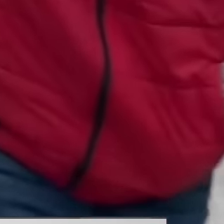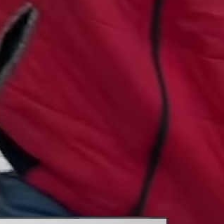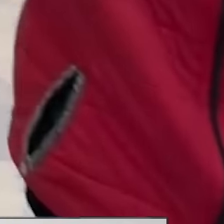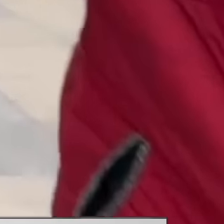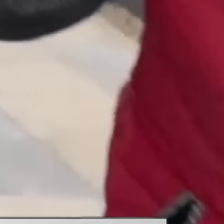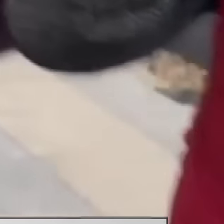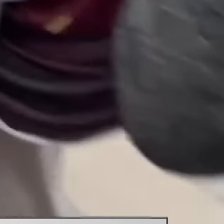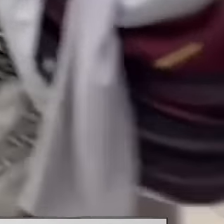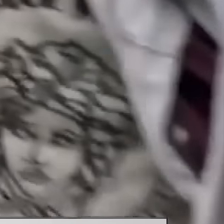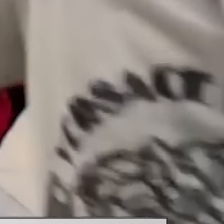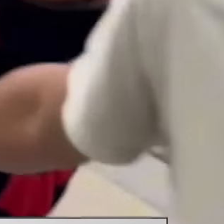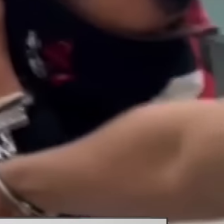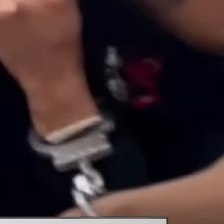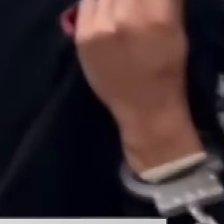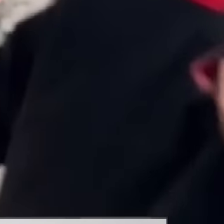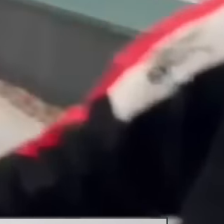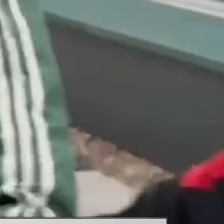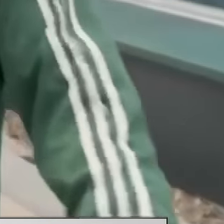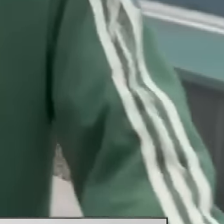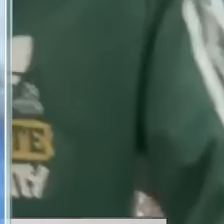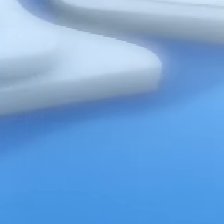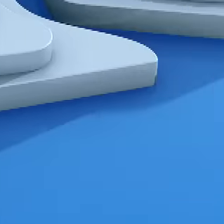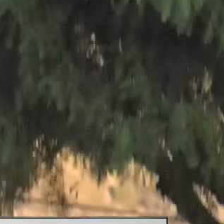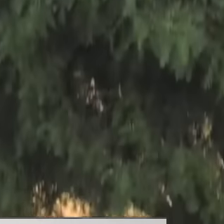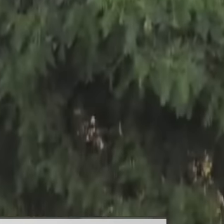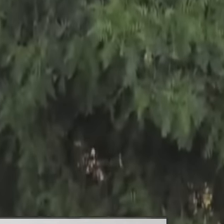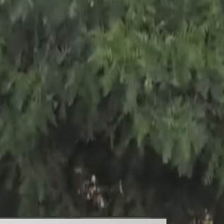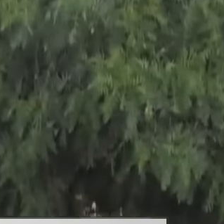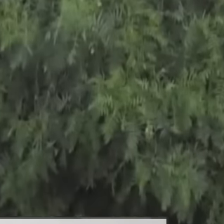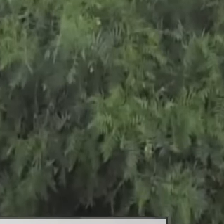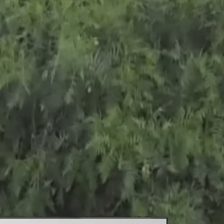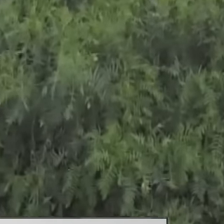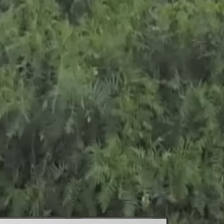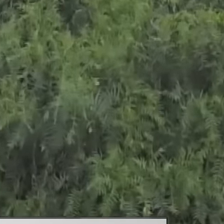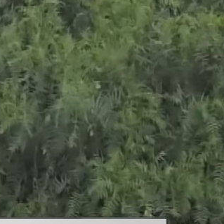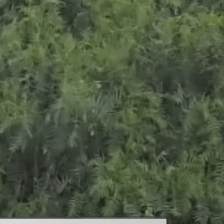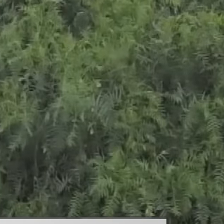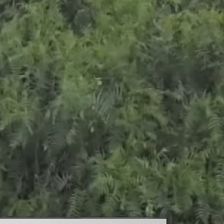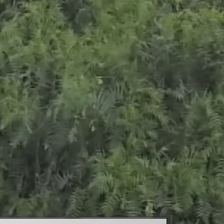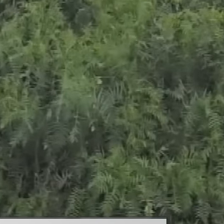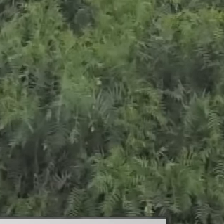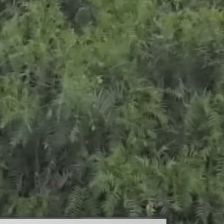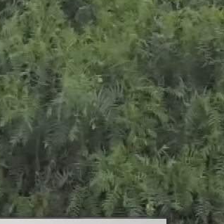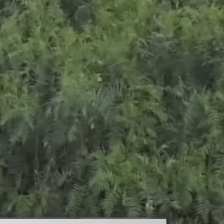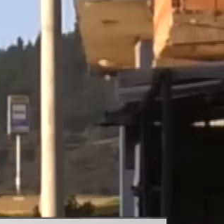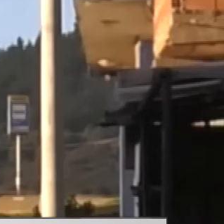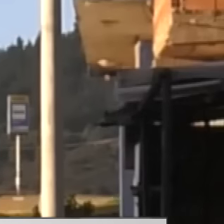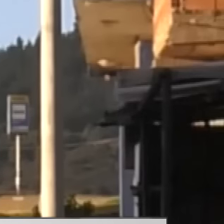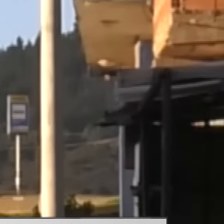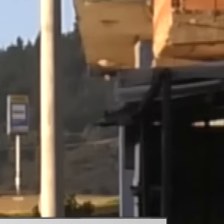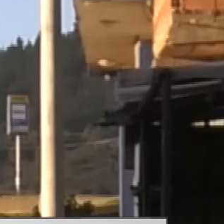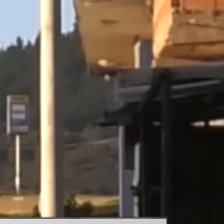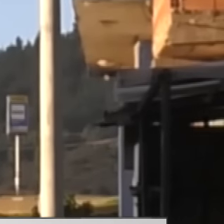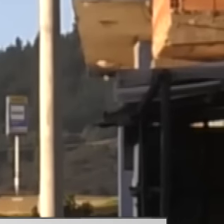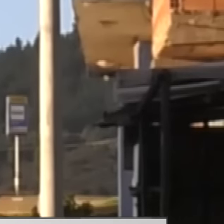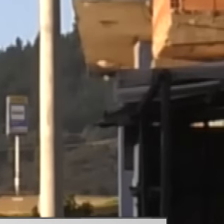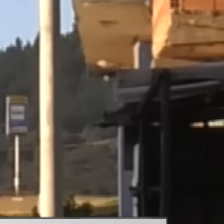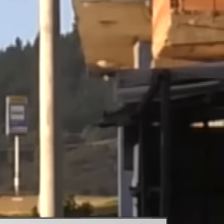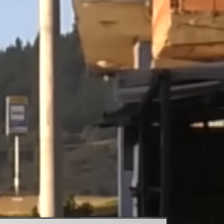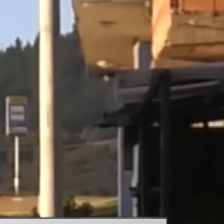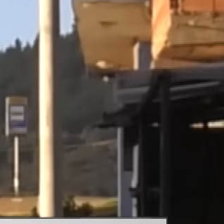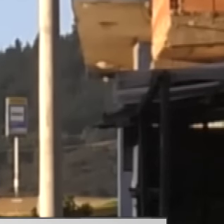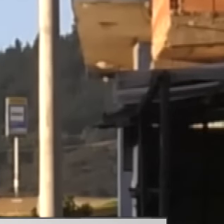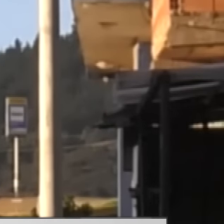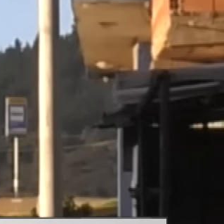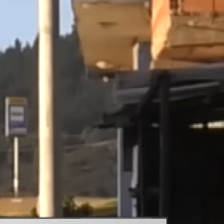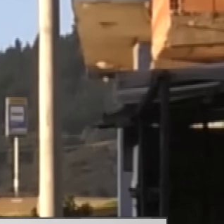de secuestradores y extorsionistas en Bogotá. Millonario robo a redes de energía en Bogotá. Más de 6 kilómetros de